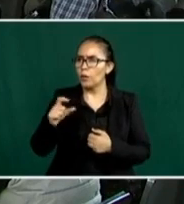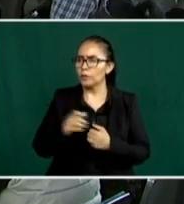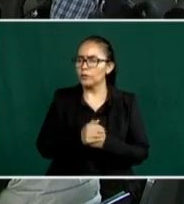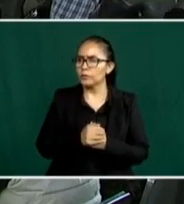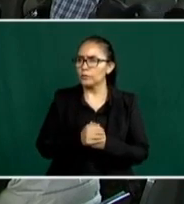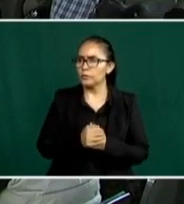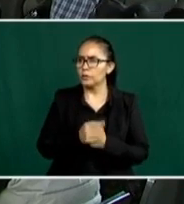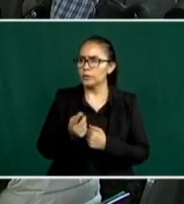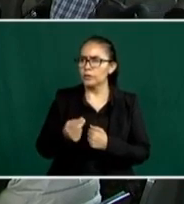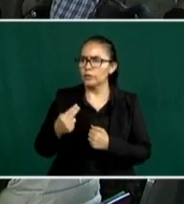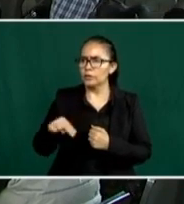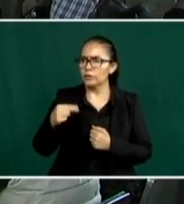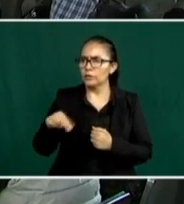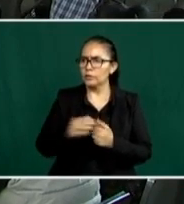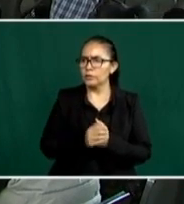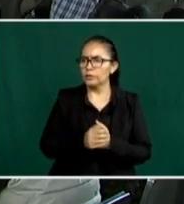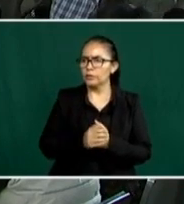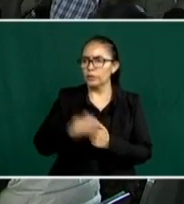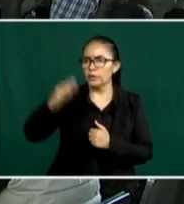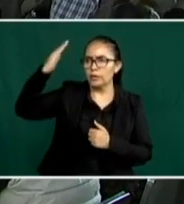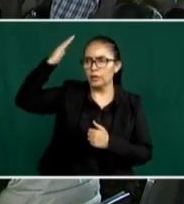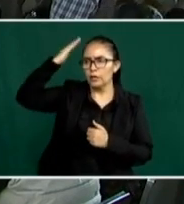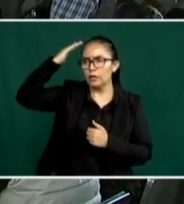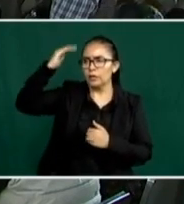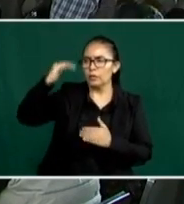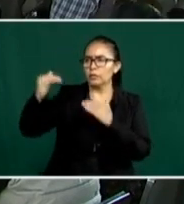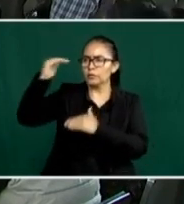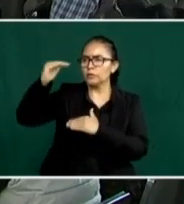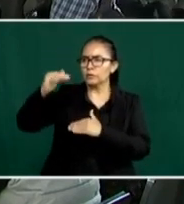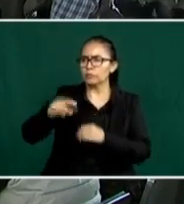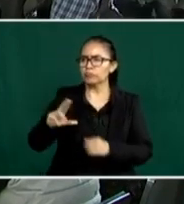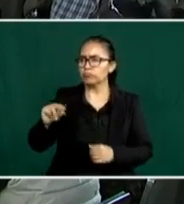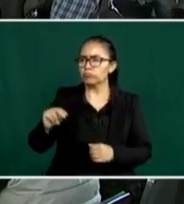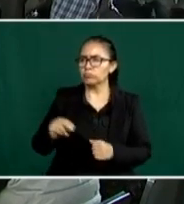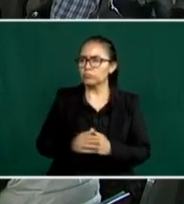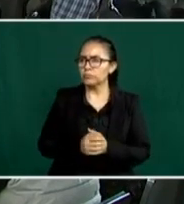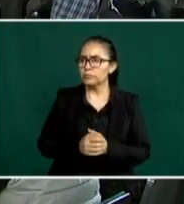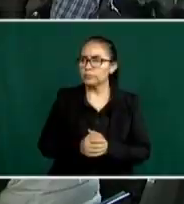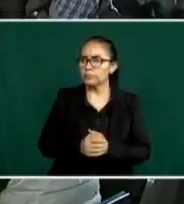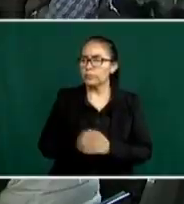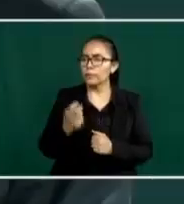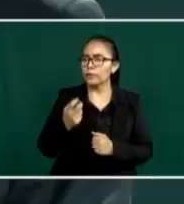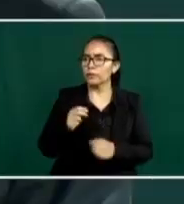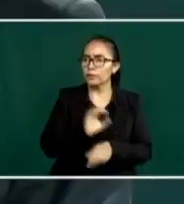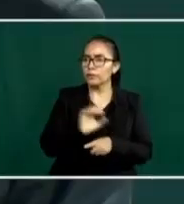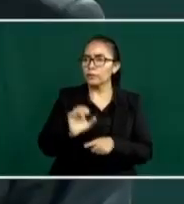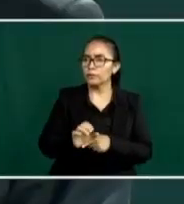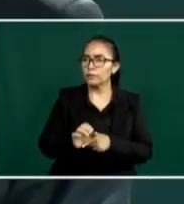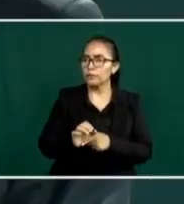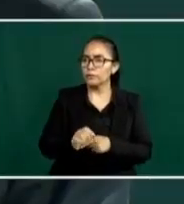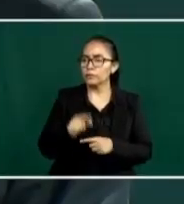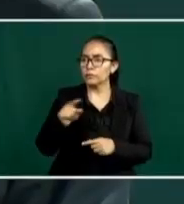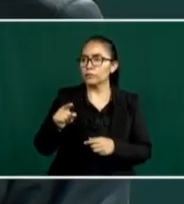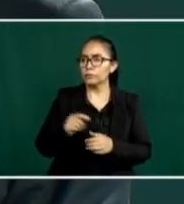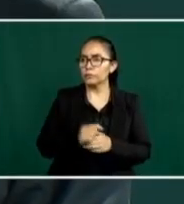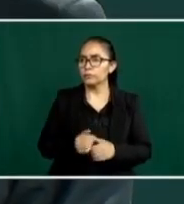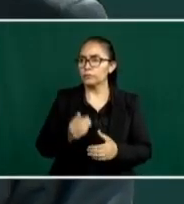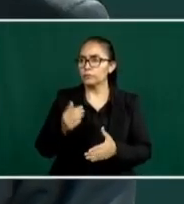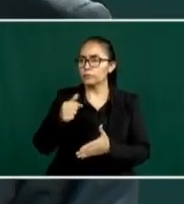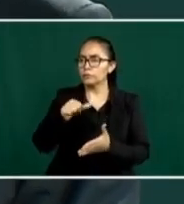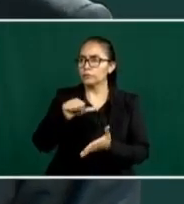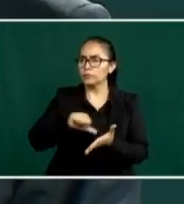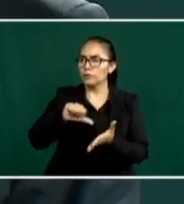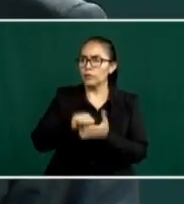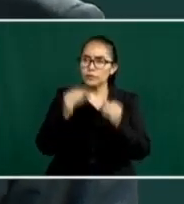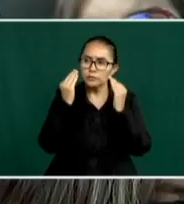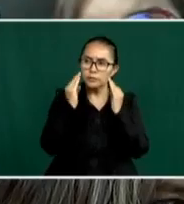el nombre de un comandante, las mujeres dijeron no, vámonos. Entonces, yo los llevé al centro de